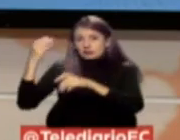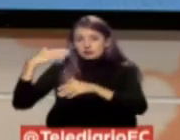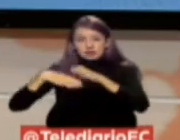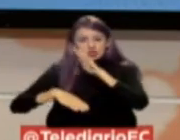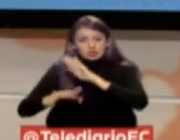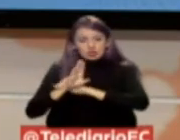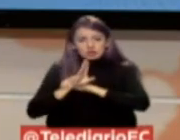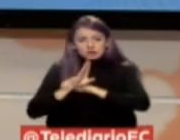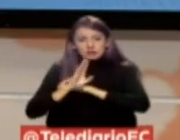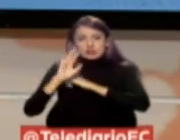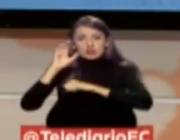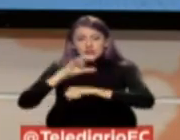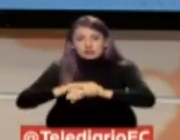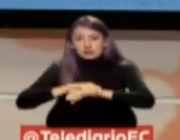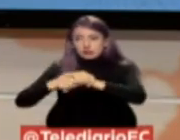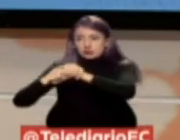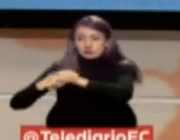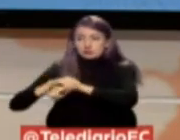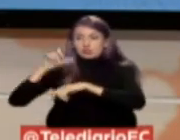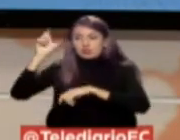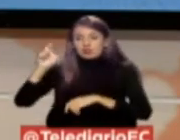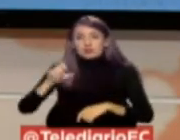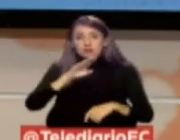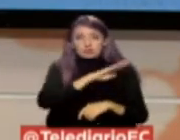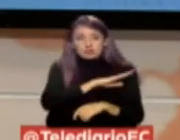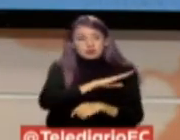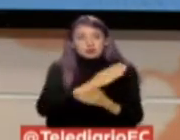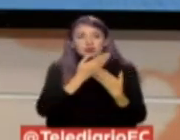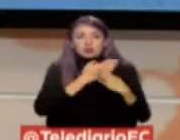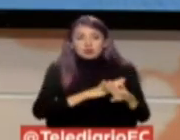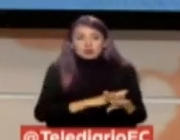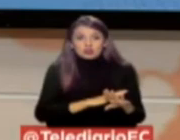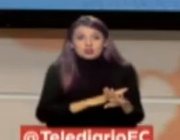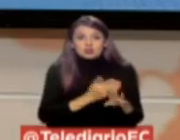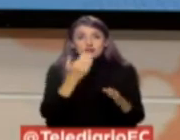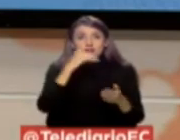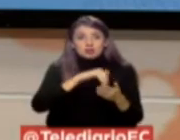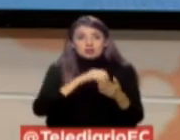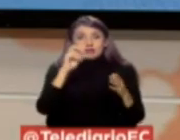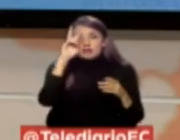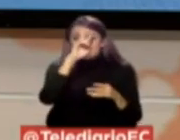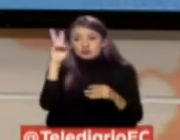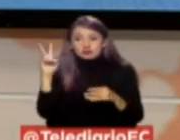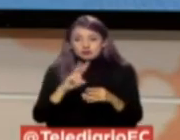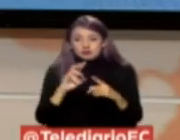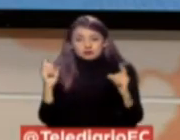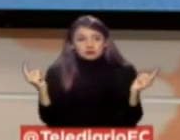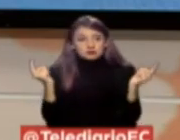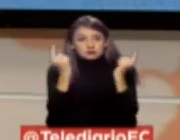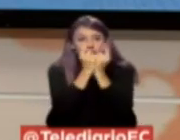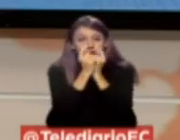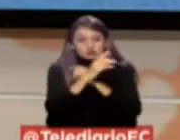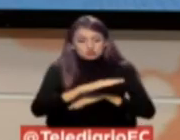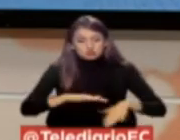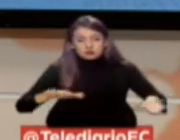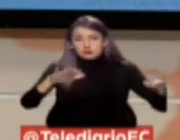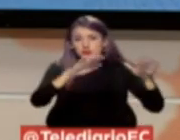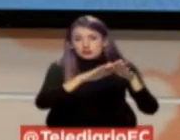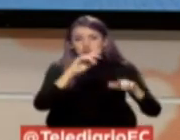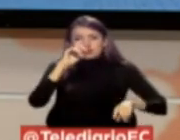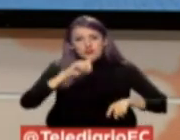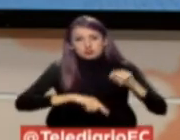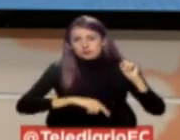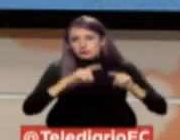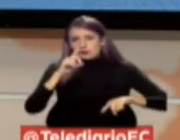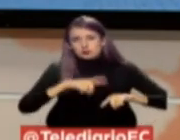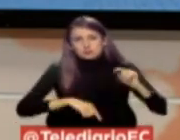país. Lo que tampoco es tolerable, y también nosotros vamos a evitar, es que haya ataques contra los venezolanos en términos generalizados, porque no tiene ningún